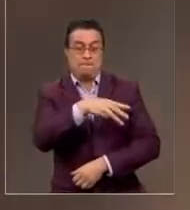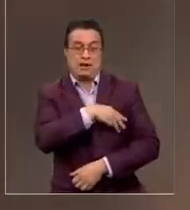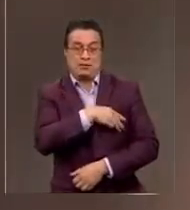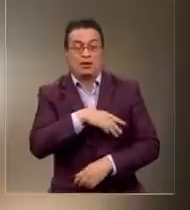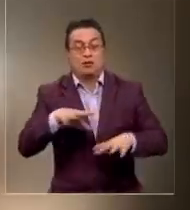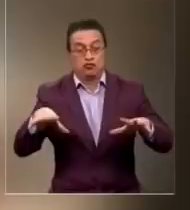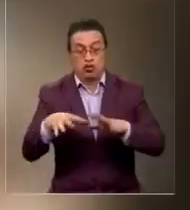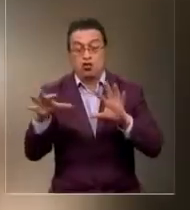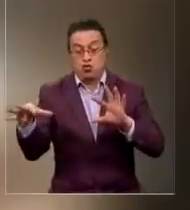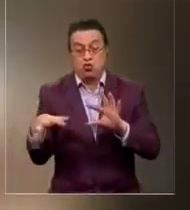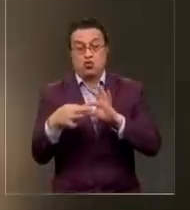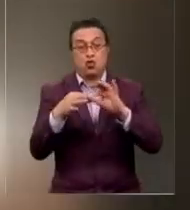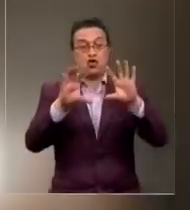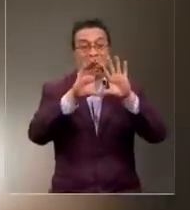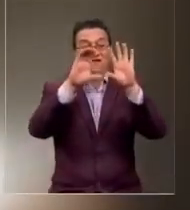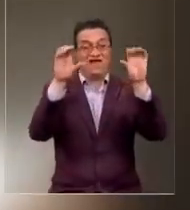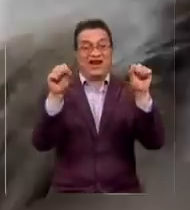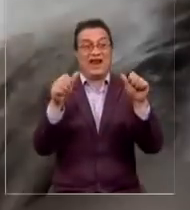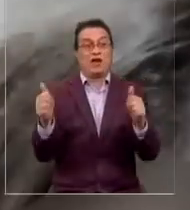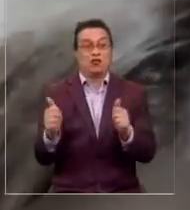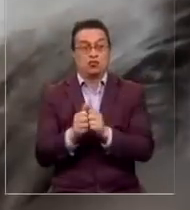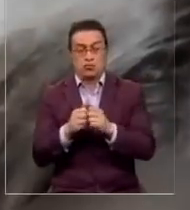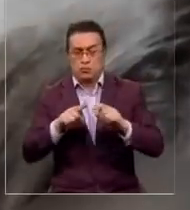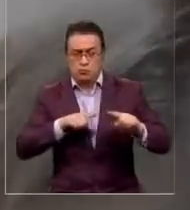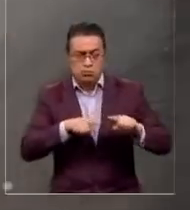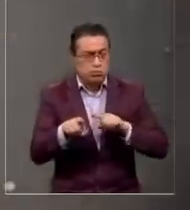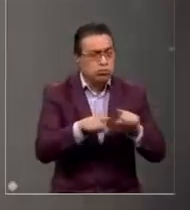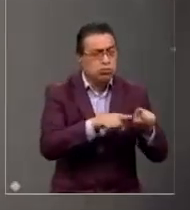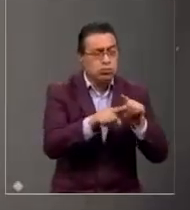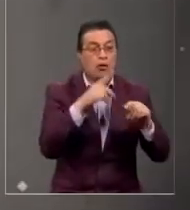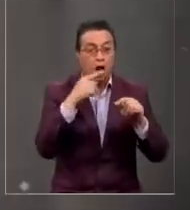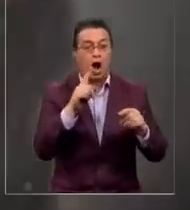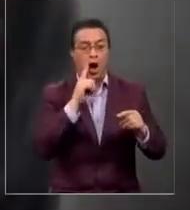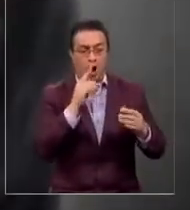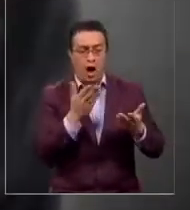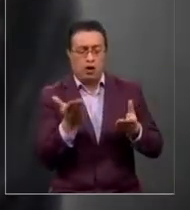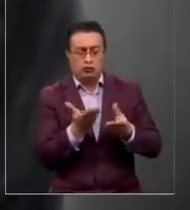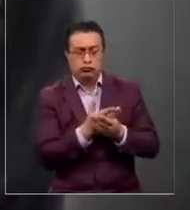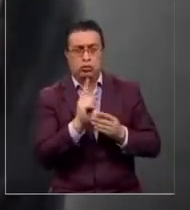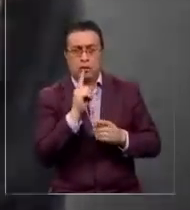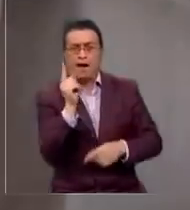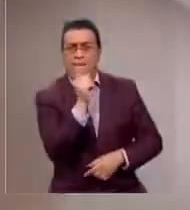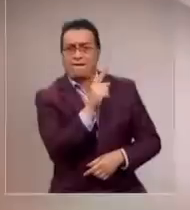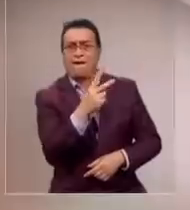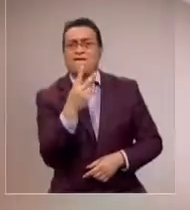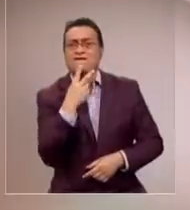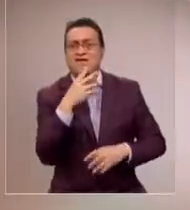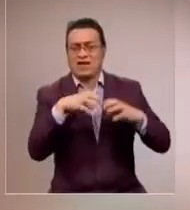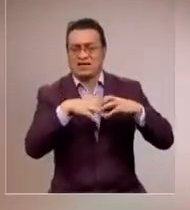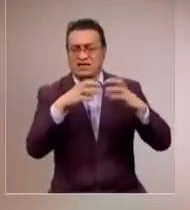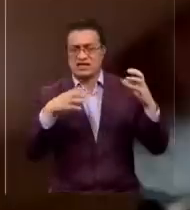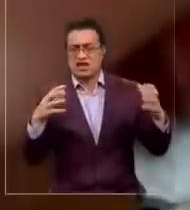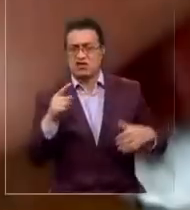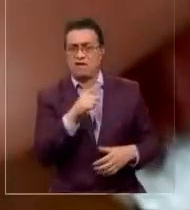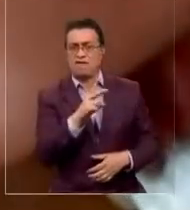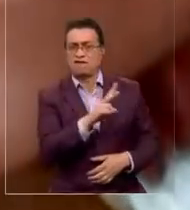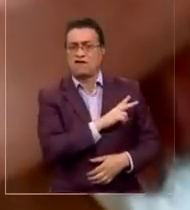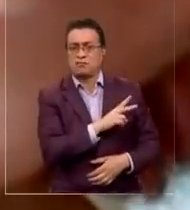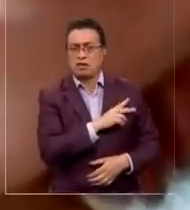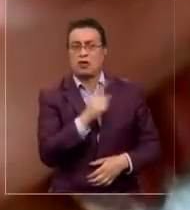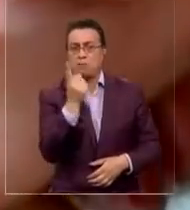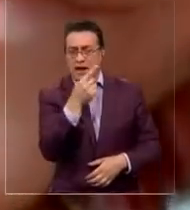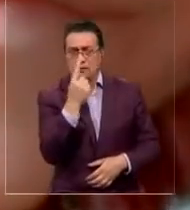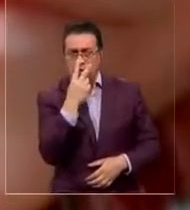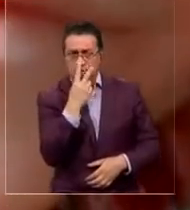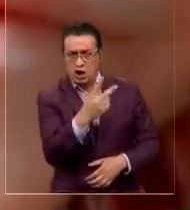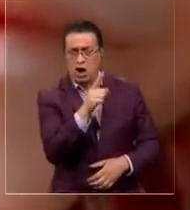metropolitana en conjunto con la Fiscalía Oriente, luego también que surgieran antecedentes en algunos cerros de Valparaíso donde supuestamente habría sido